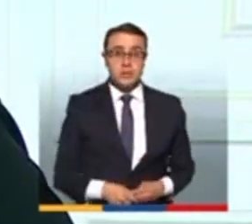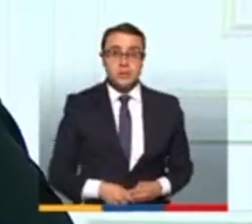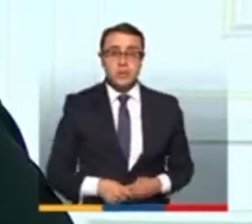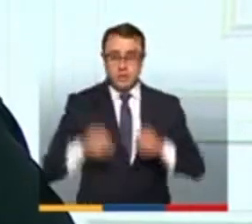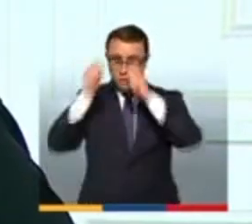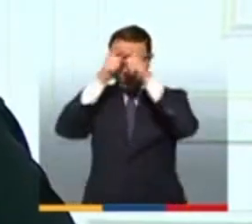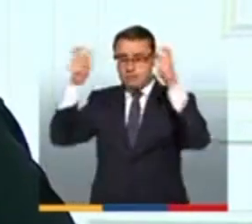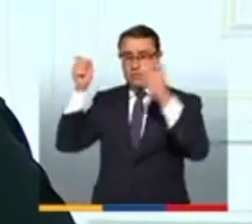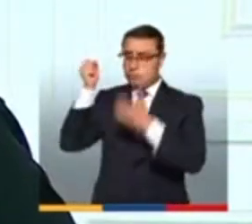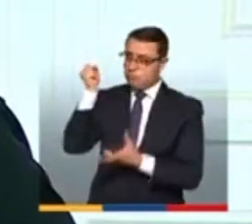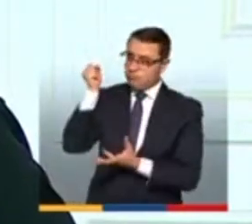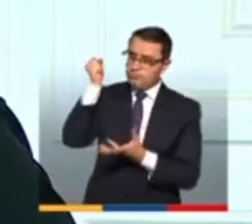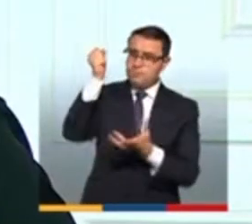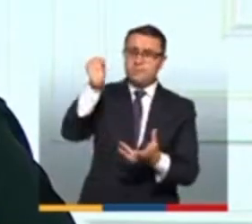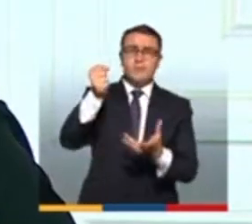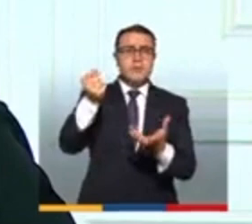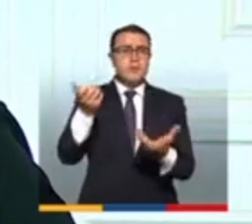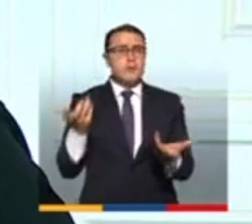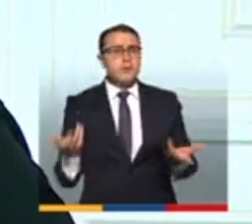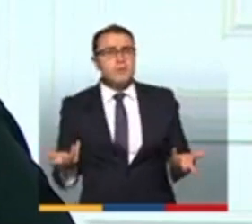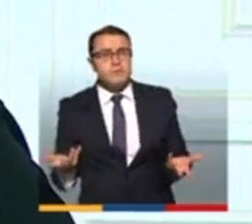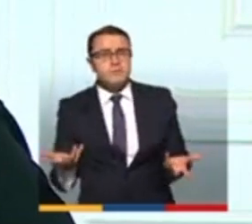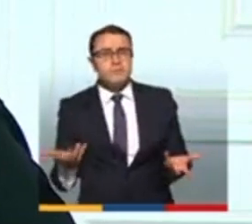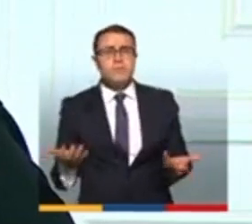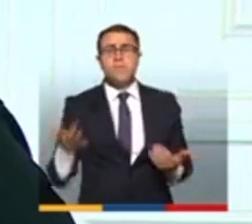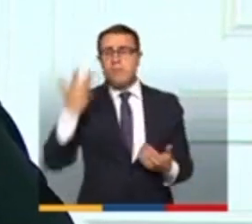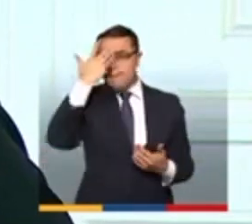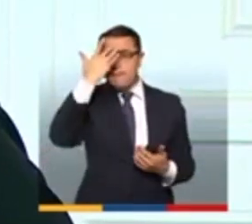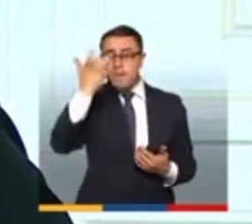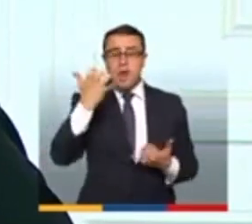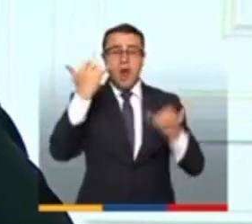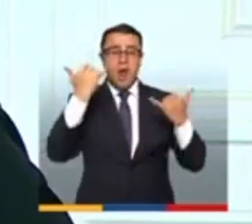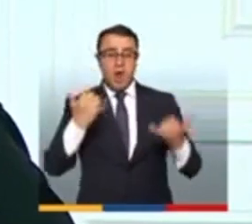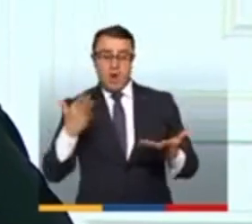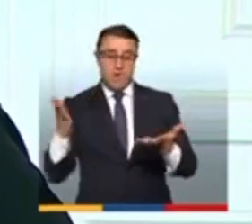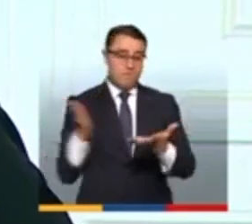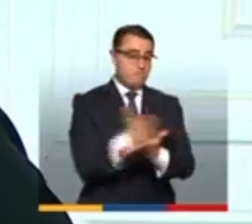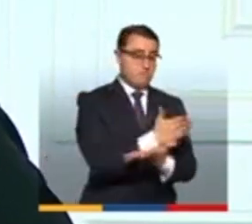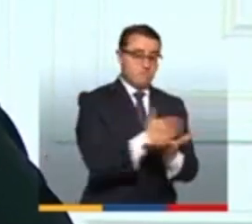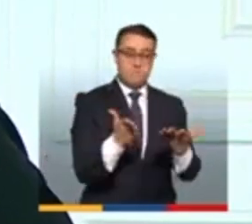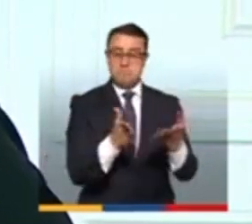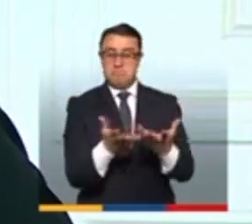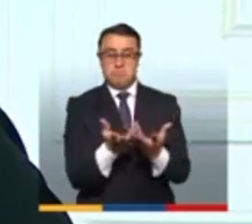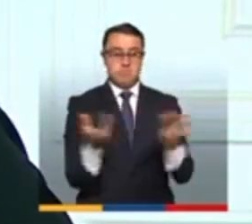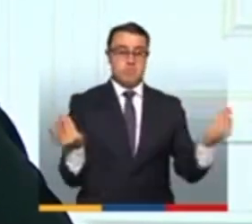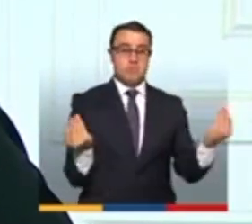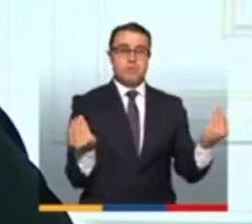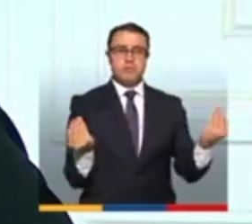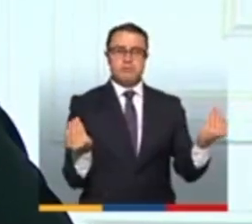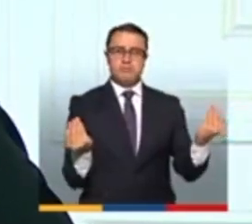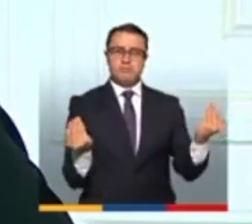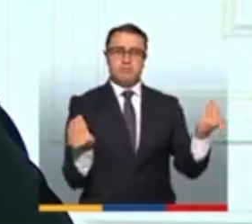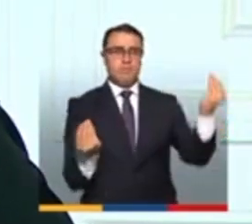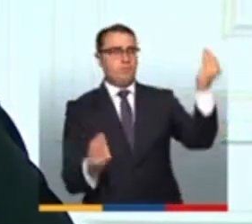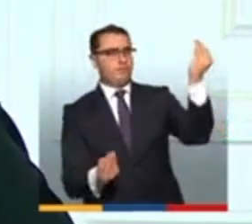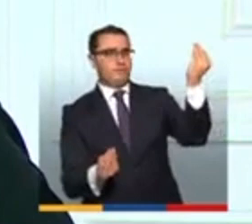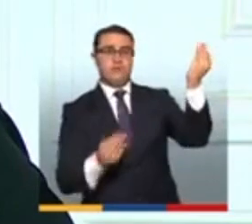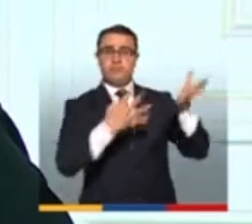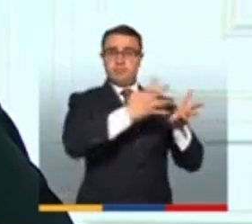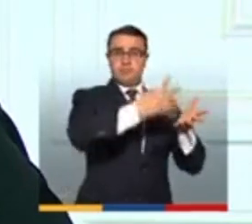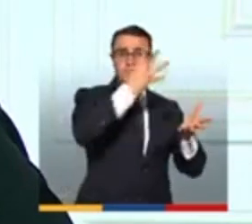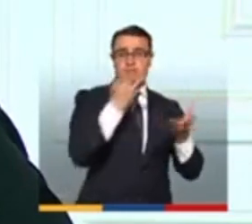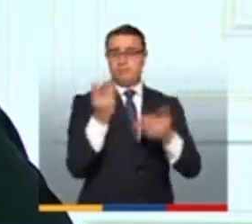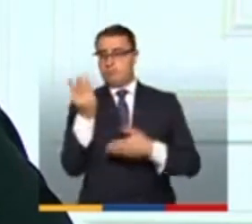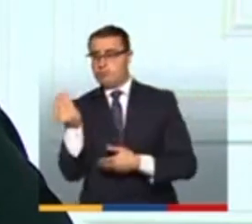qué estamos produciendo una diferenciación social? Ese es un tema